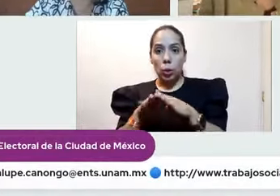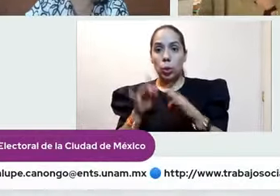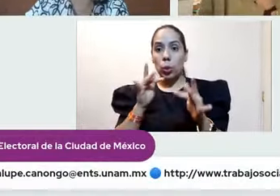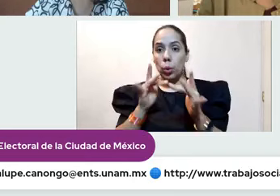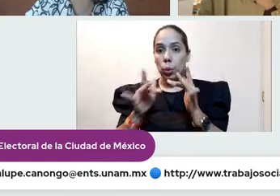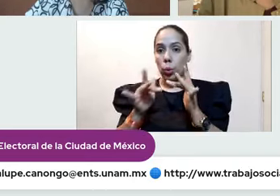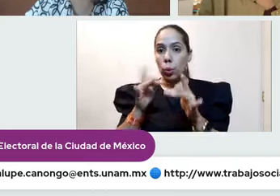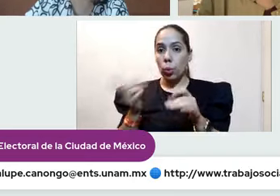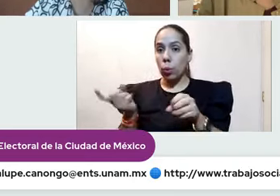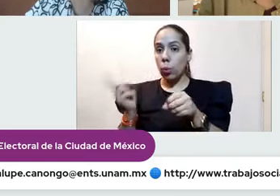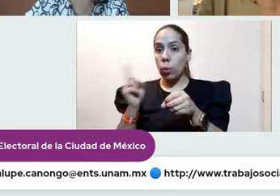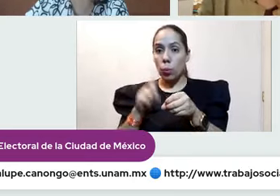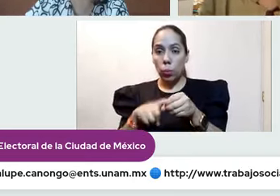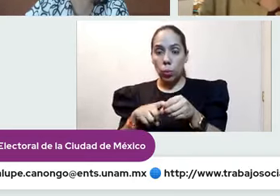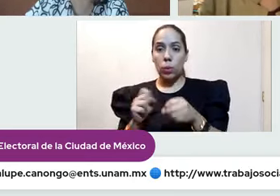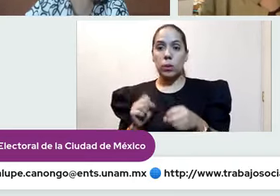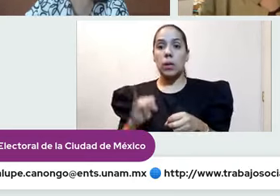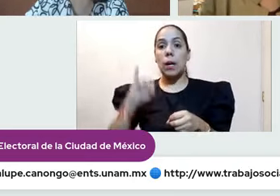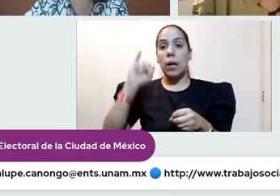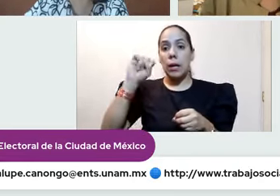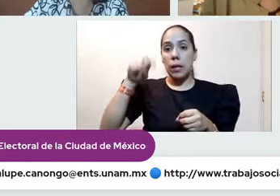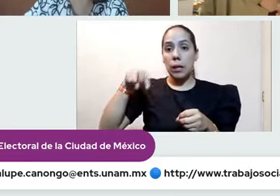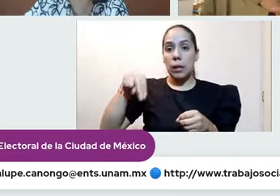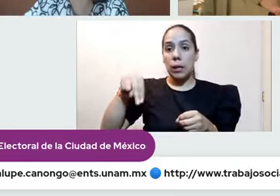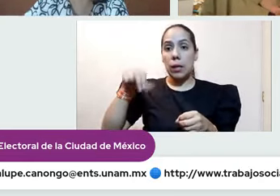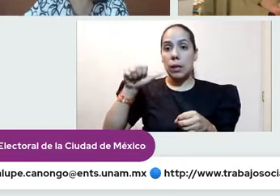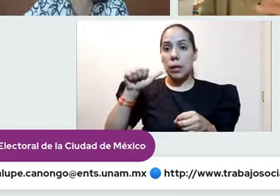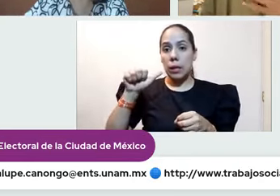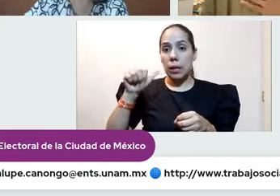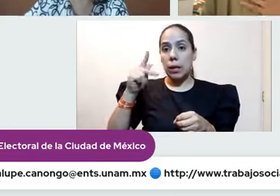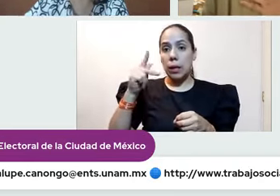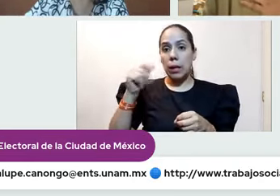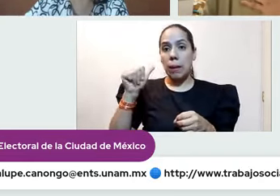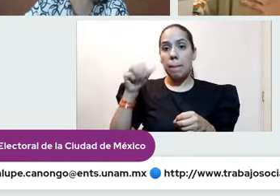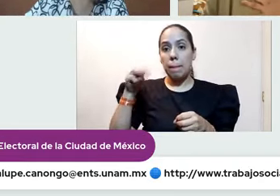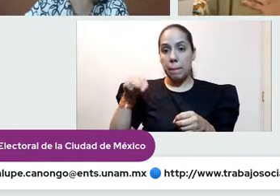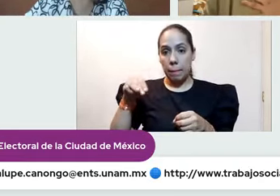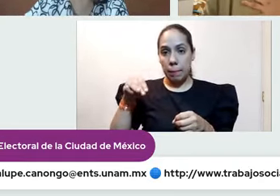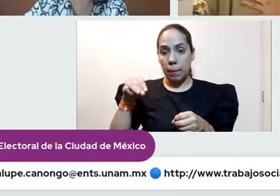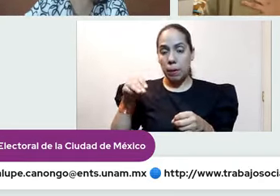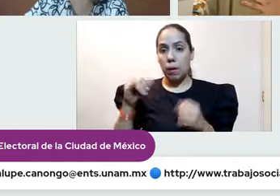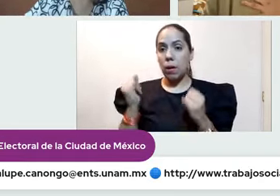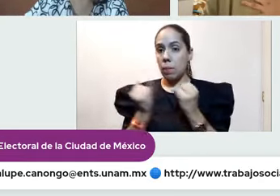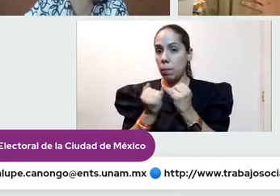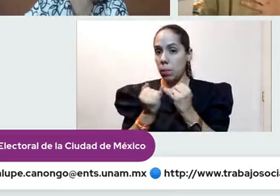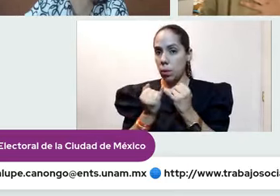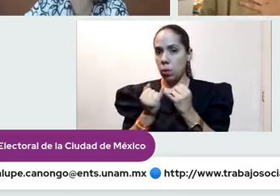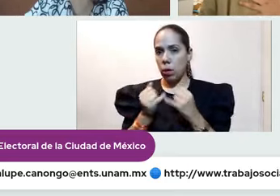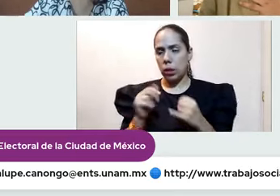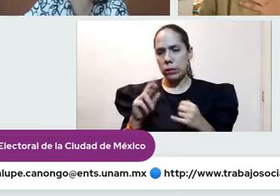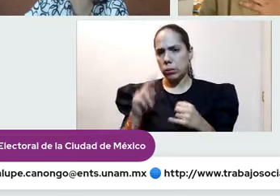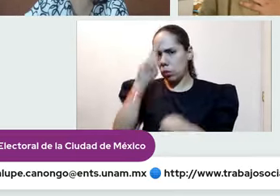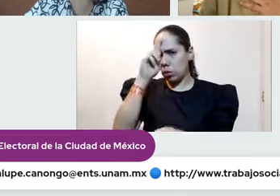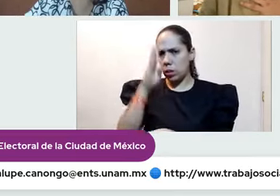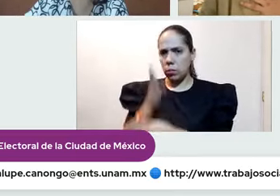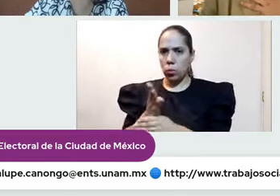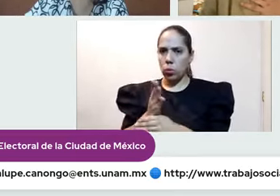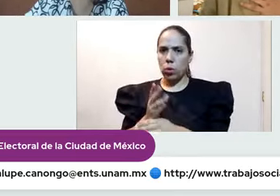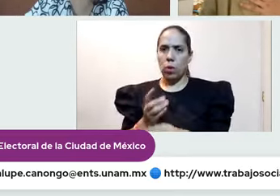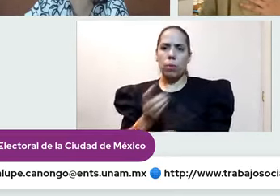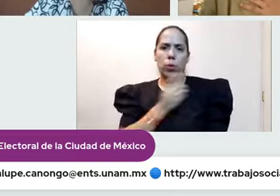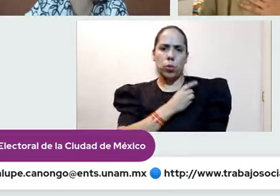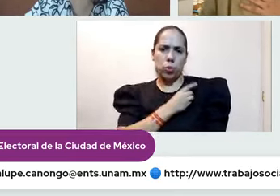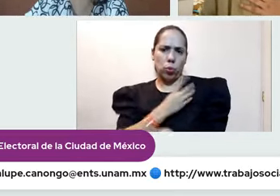sea, no es totalmente la responsabilidad de uno, no es que solo porque yo quiera, no,